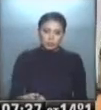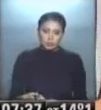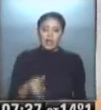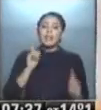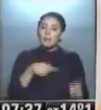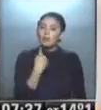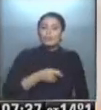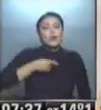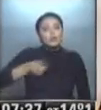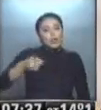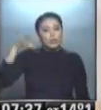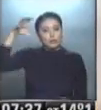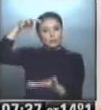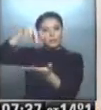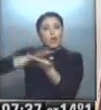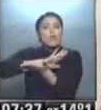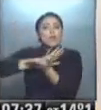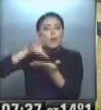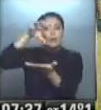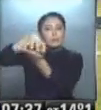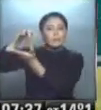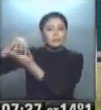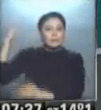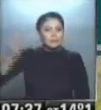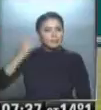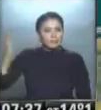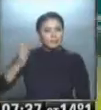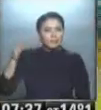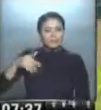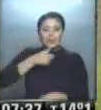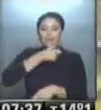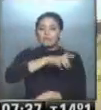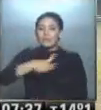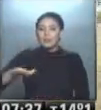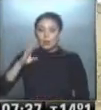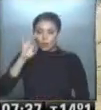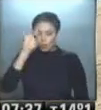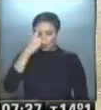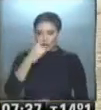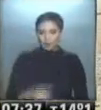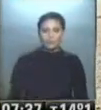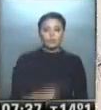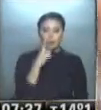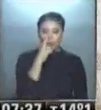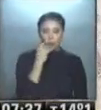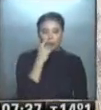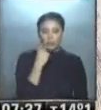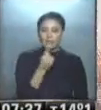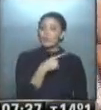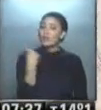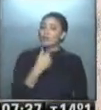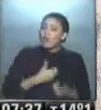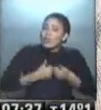También rechazamos la instalación de nuevas plantas de celulosa en la cuenca del río Uruguay. Nosotros somos asambleístas